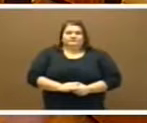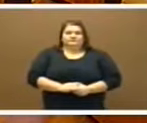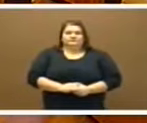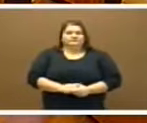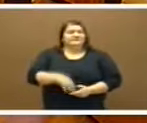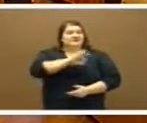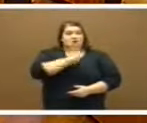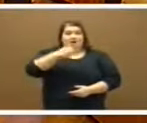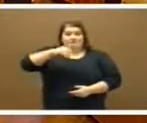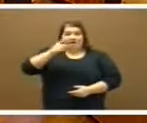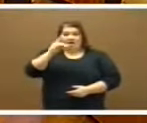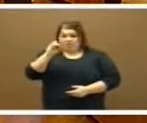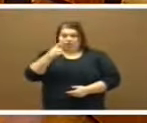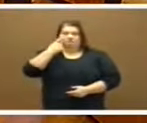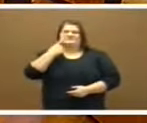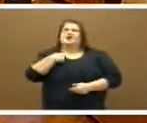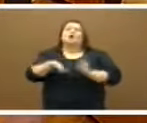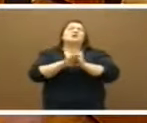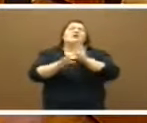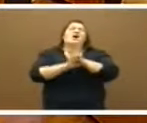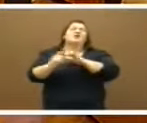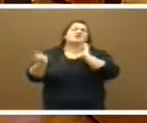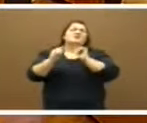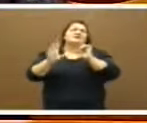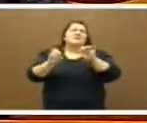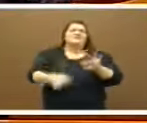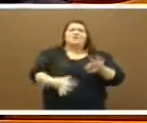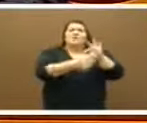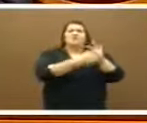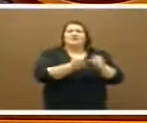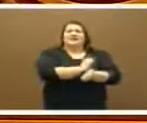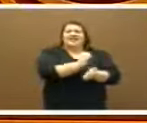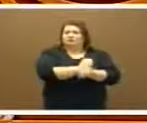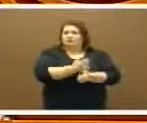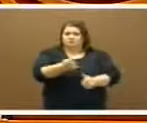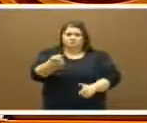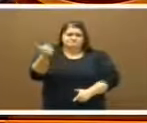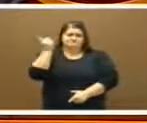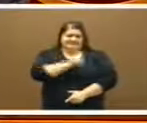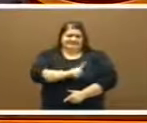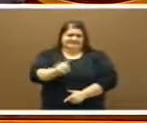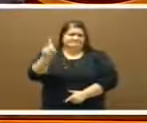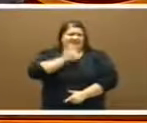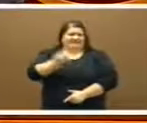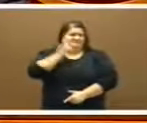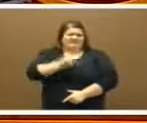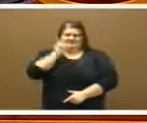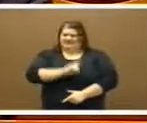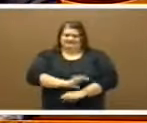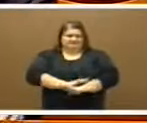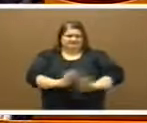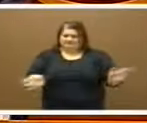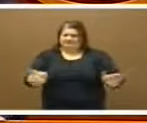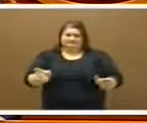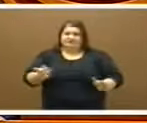Señor Amado, no voy a seguir en el debate de las vinculaciones de crédito porque miente usted como un bellaco y no merece la